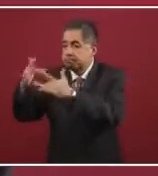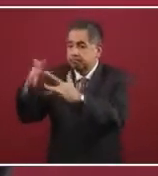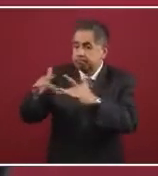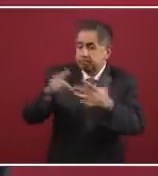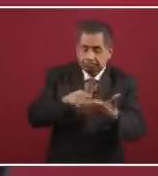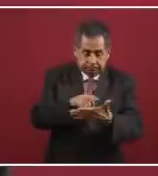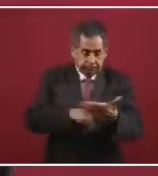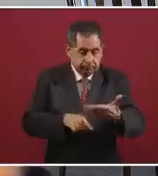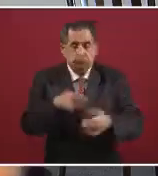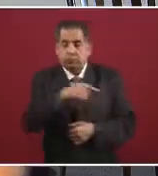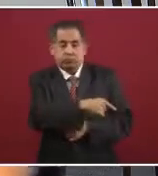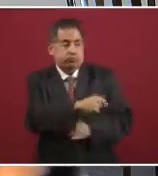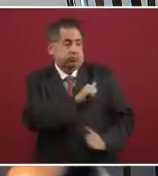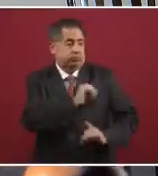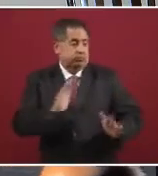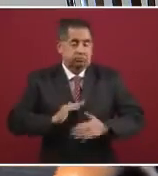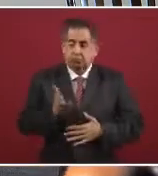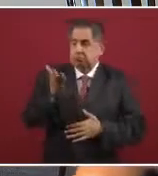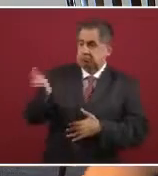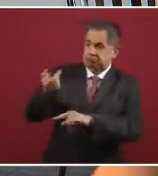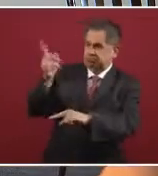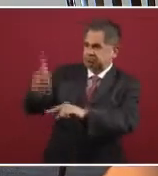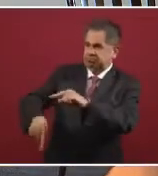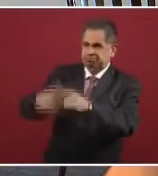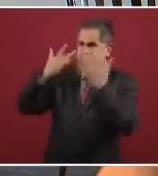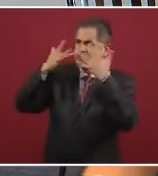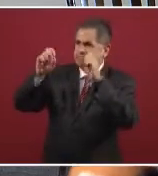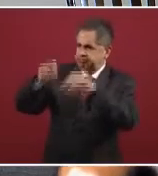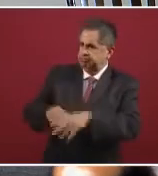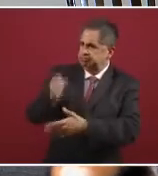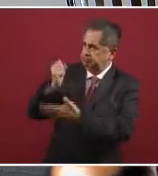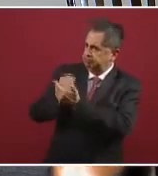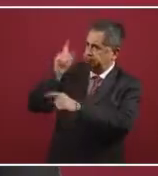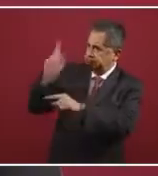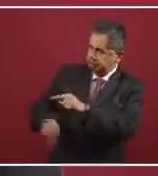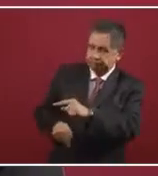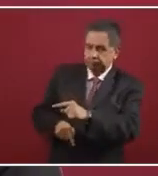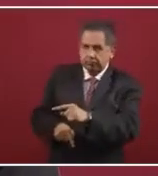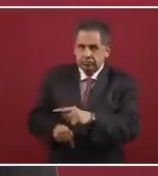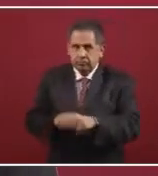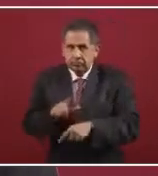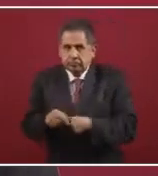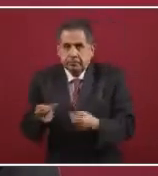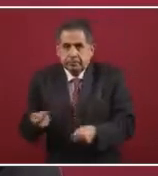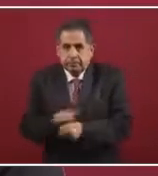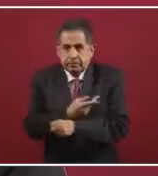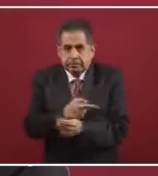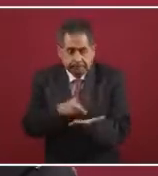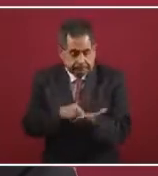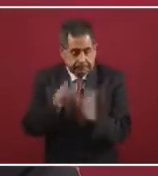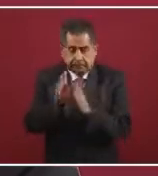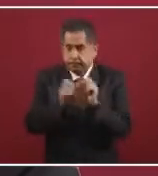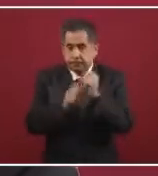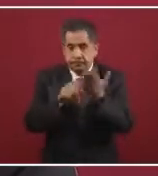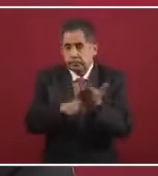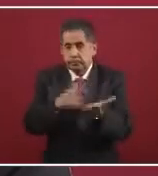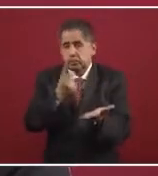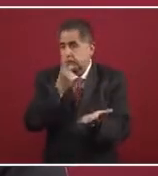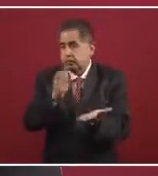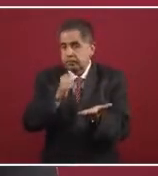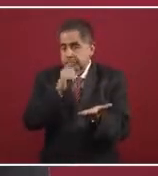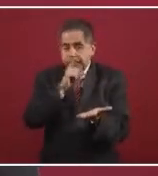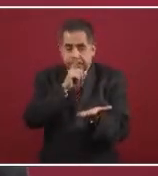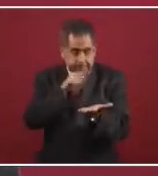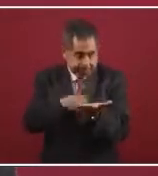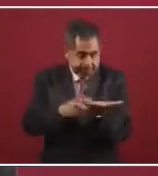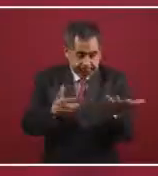la renuncia del presidente en turno. Es decir, se entró en un terreno no previsto en la Constitución, hay una